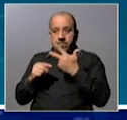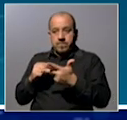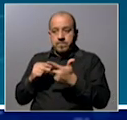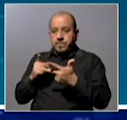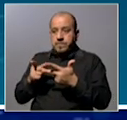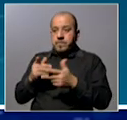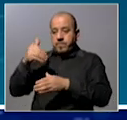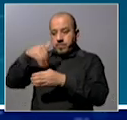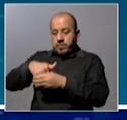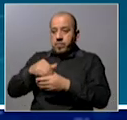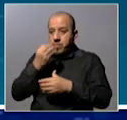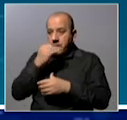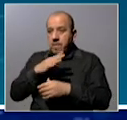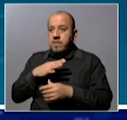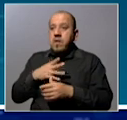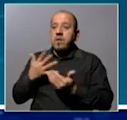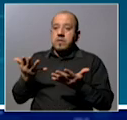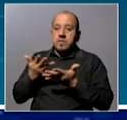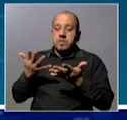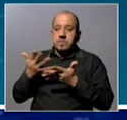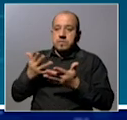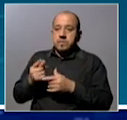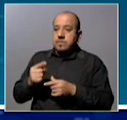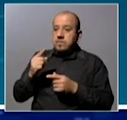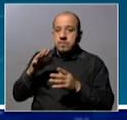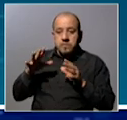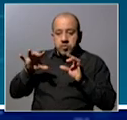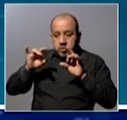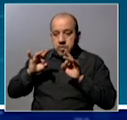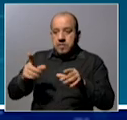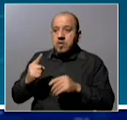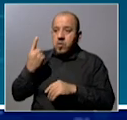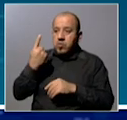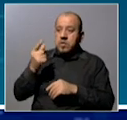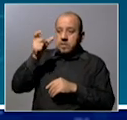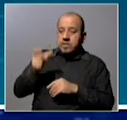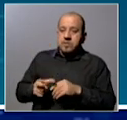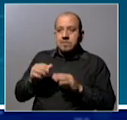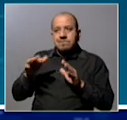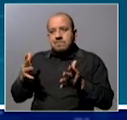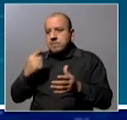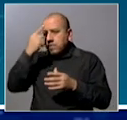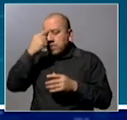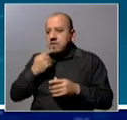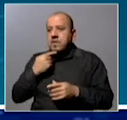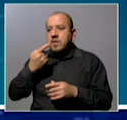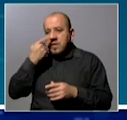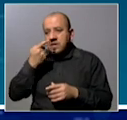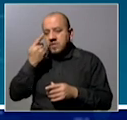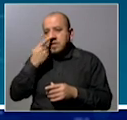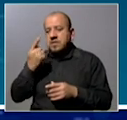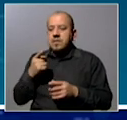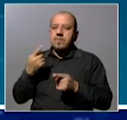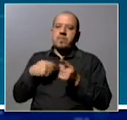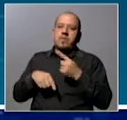ellos votaron mejor y ahora redujeron todo a una única candidata que tiene un perfil interesante, renovador,